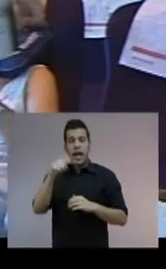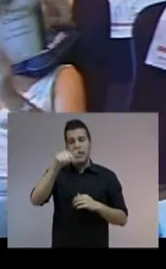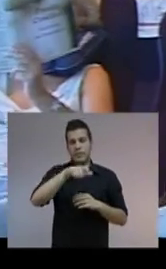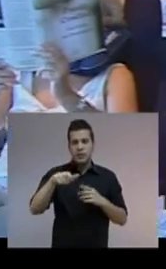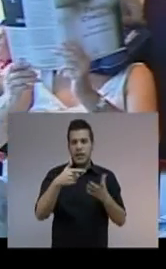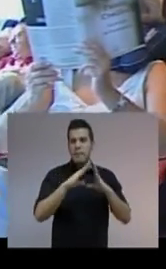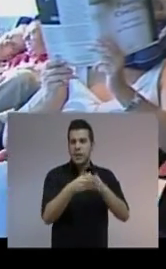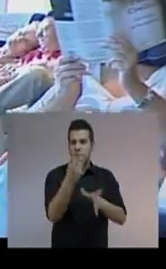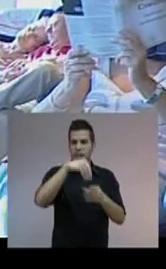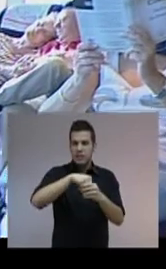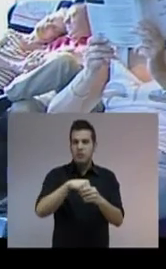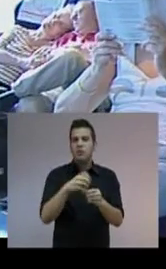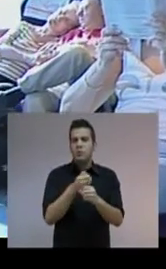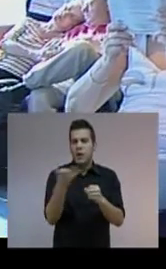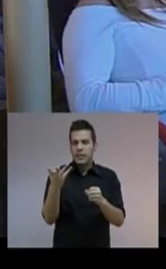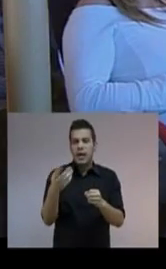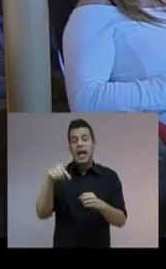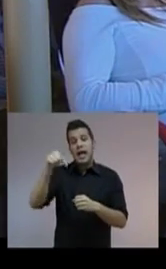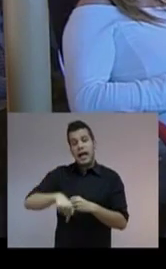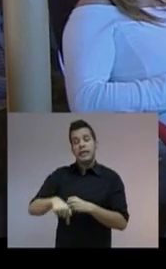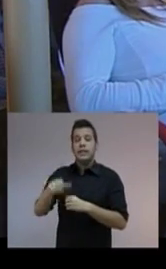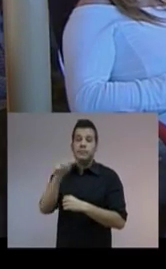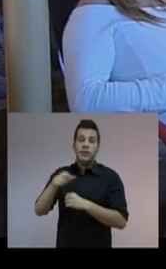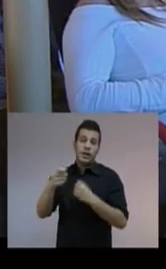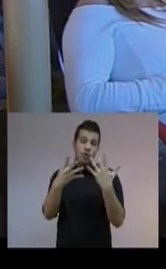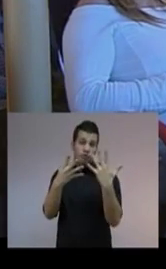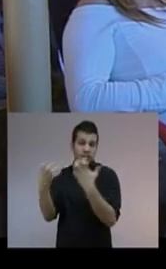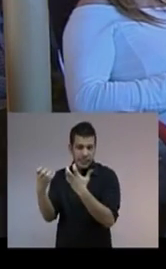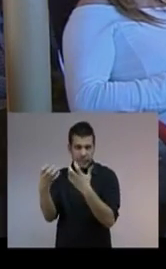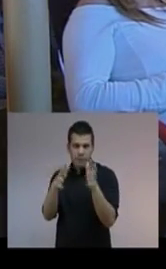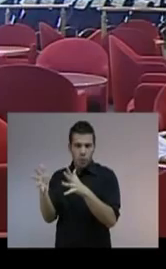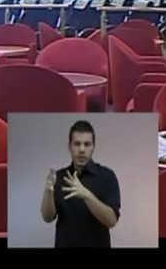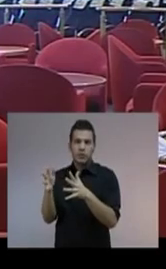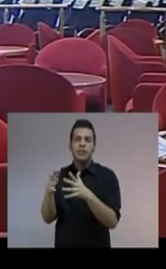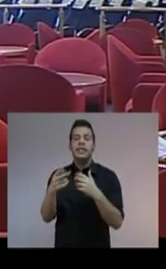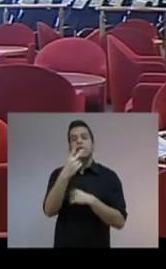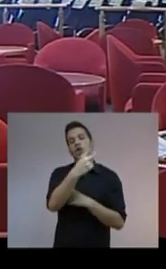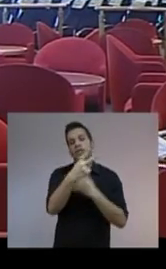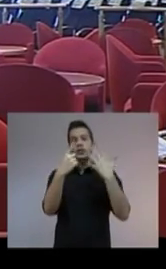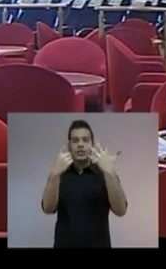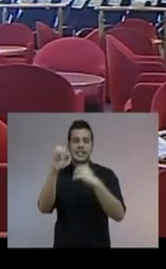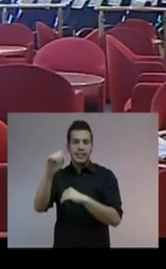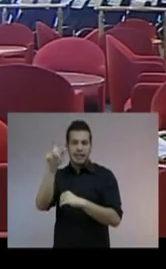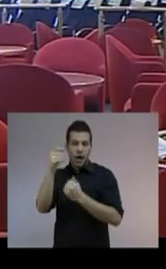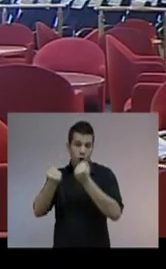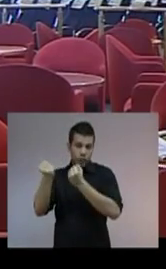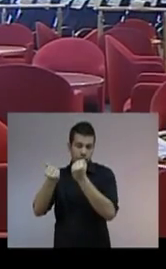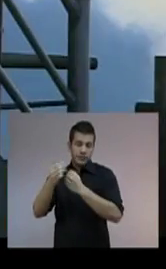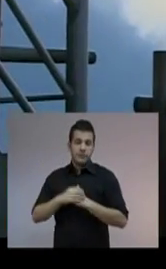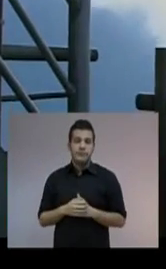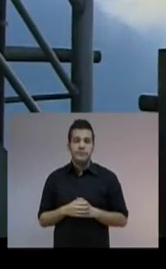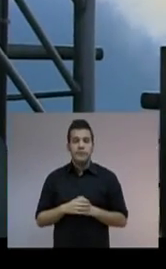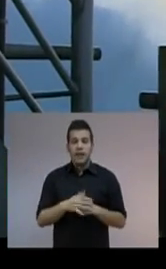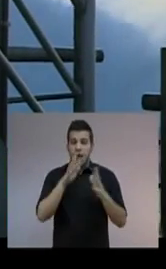en él? En este barco tenemos la capacidad para 900 pasajeros y aproximadamente unos 260 vehículos. Nos encontramos en un barco